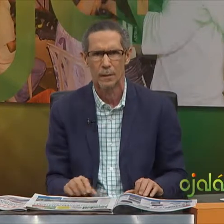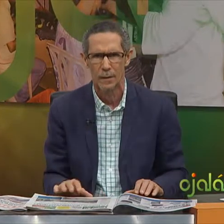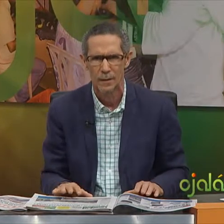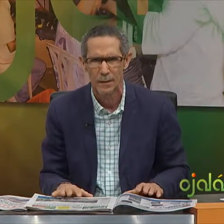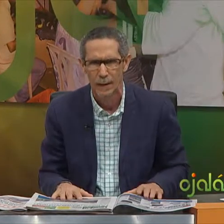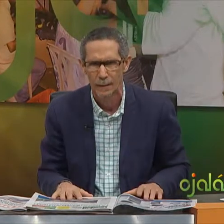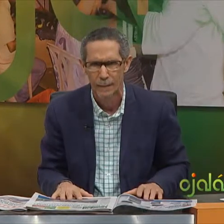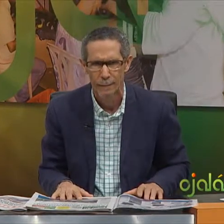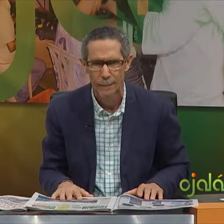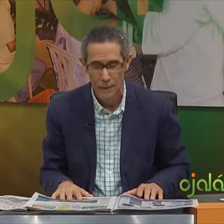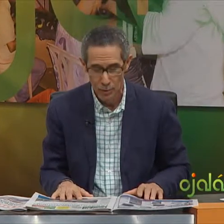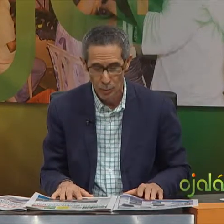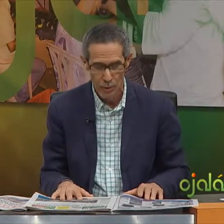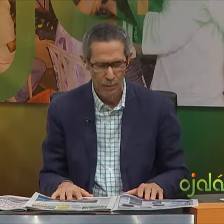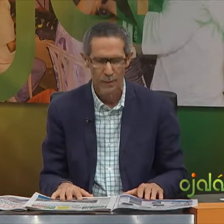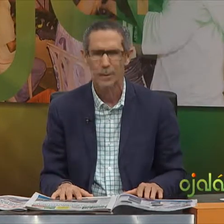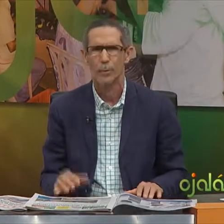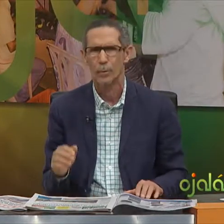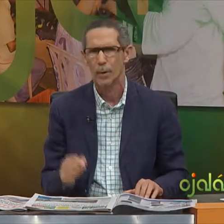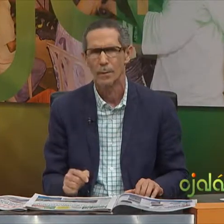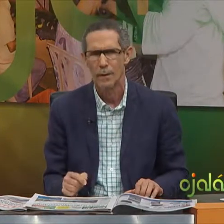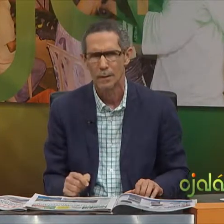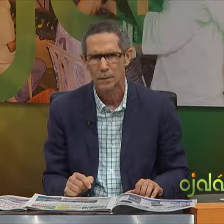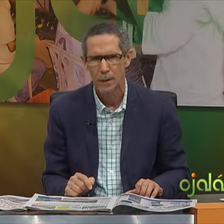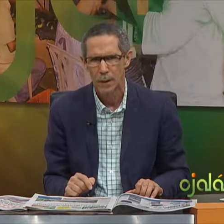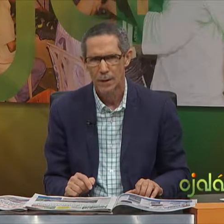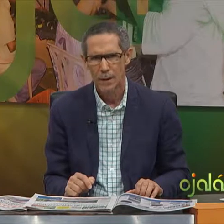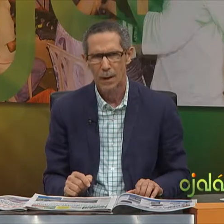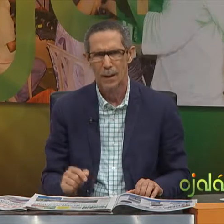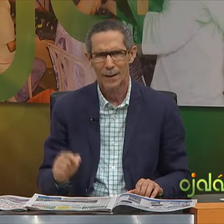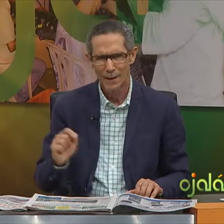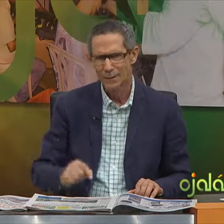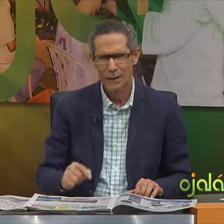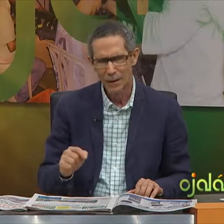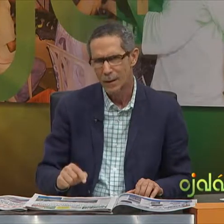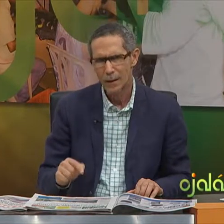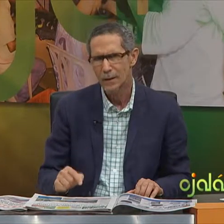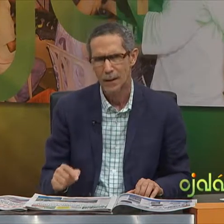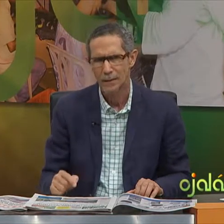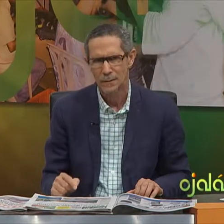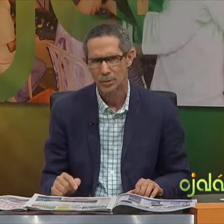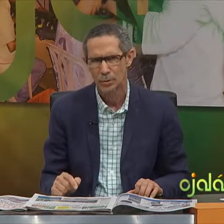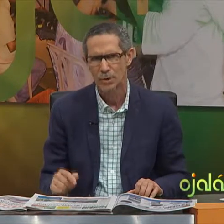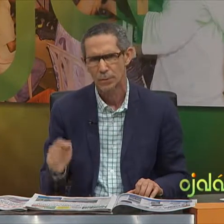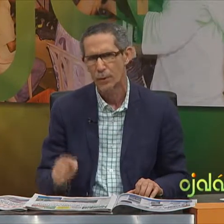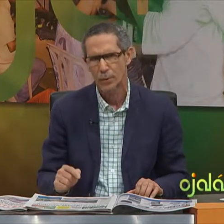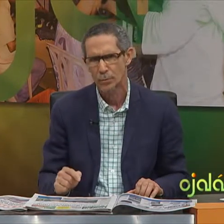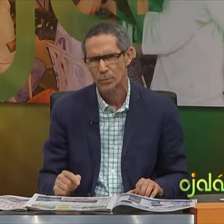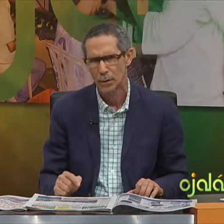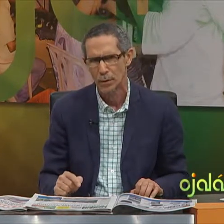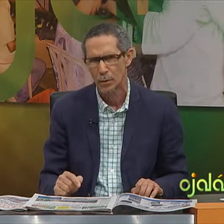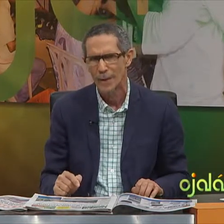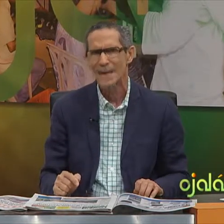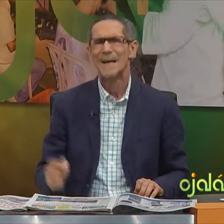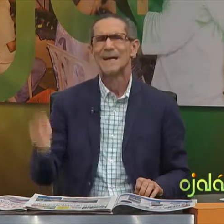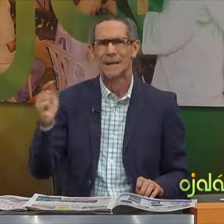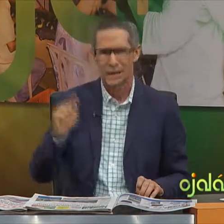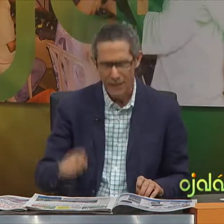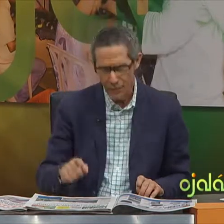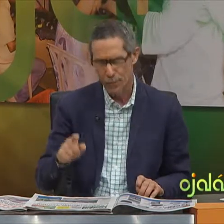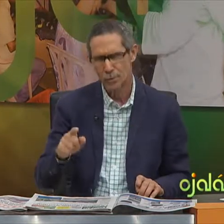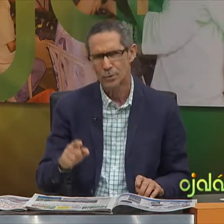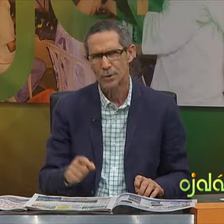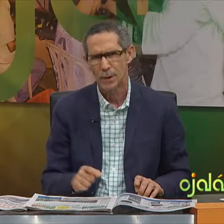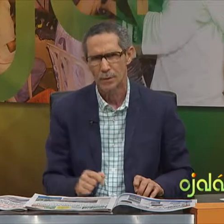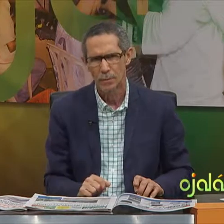planeta más digital indudablemente el problema es que esa digitalización se va produciendo y